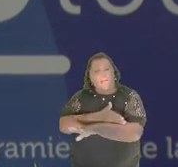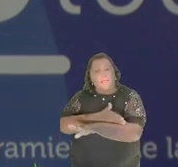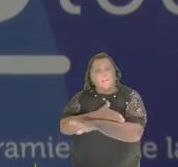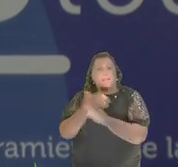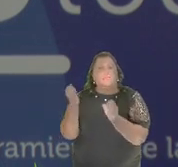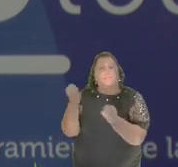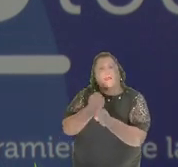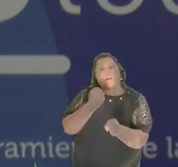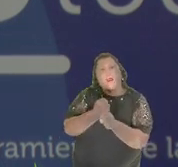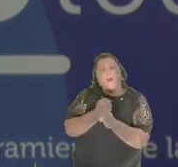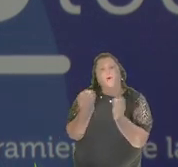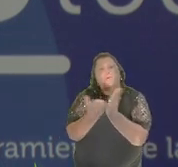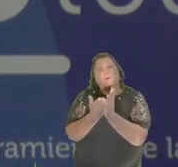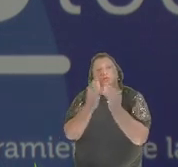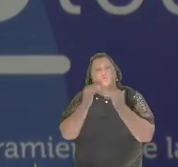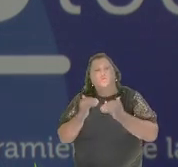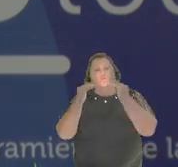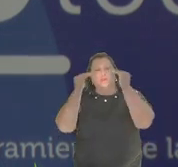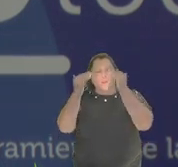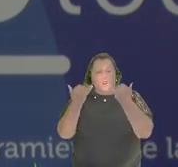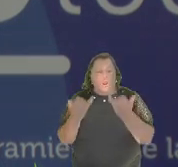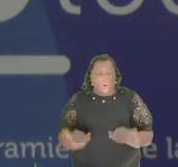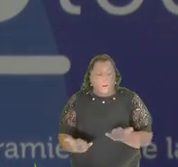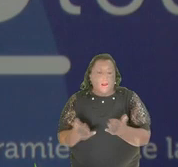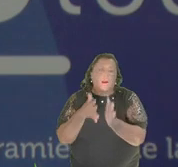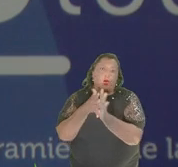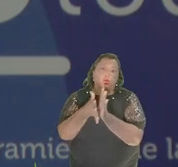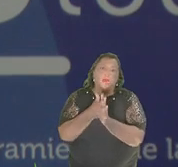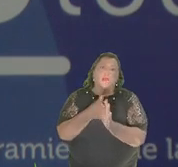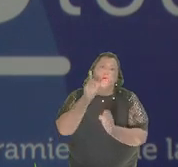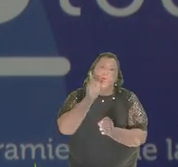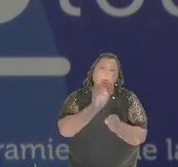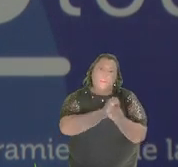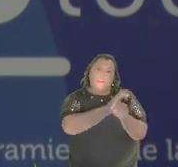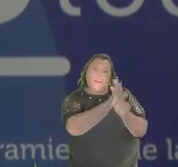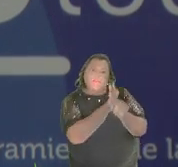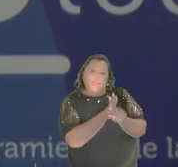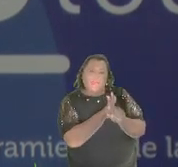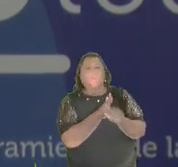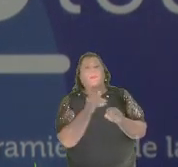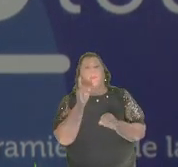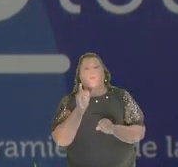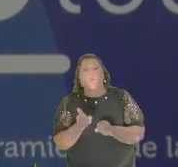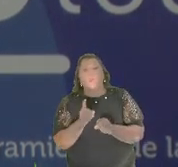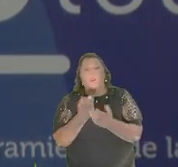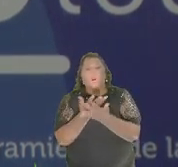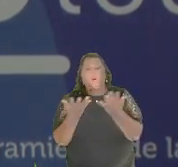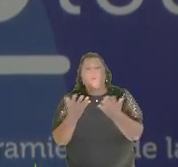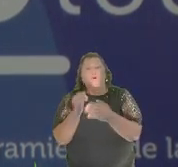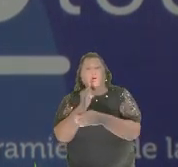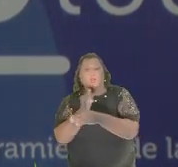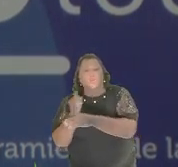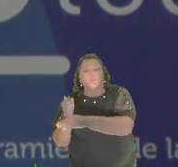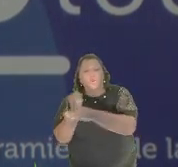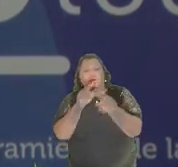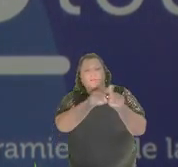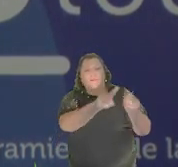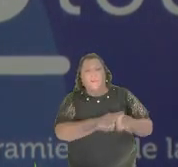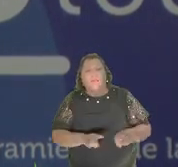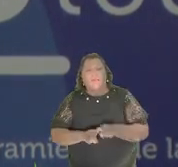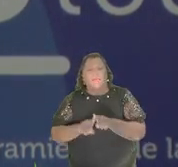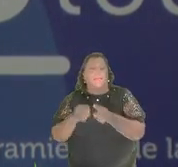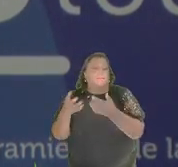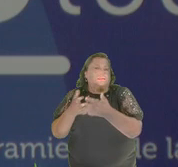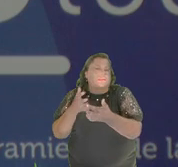superior, para ponernos en sintonía en este momento de pandemia, de realidad, con cómo avanzan las instituciones del sistema. Yo diría